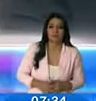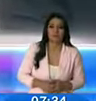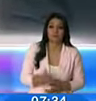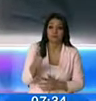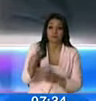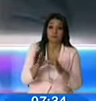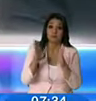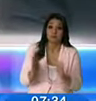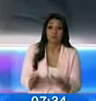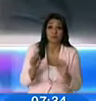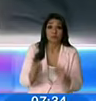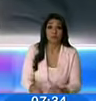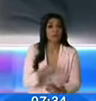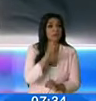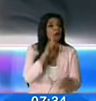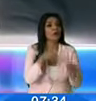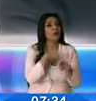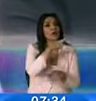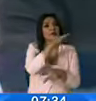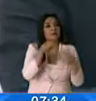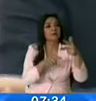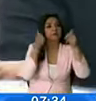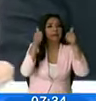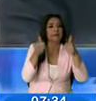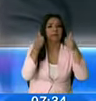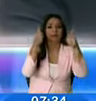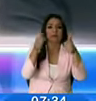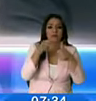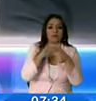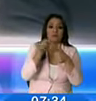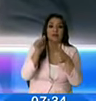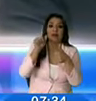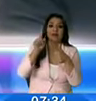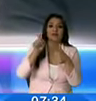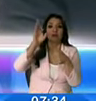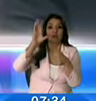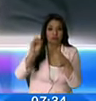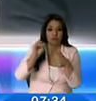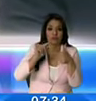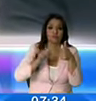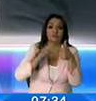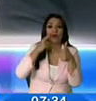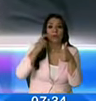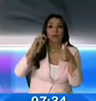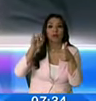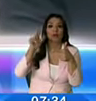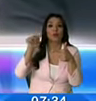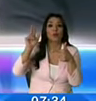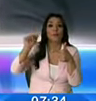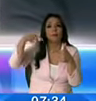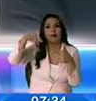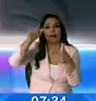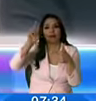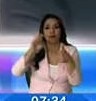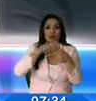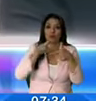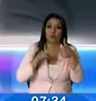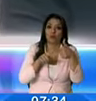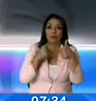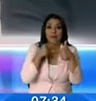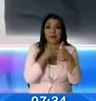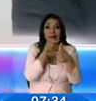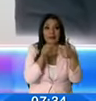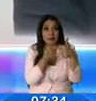podrá presentar impugnaciones de los postulantes Alberto Íñigo Salvador Crespo y Juan Pablo Aguilar Andrade en caso de